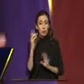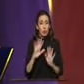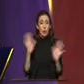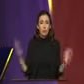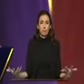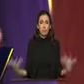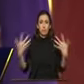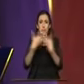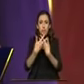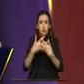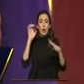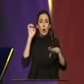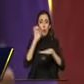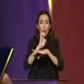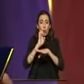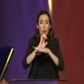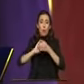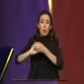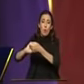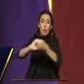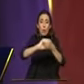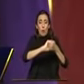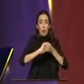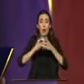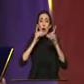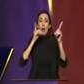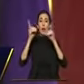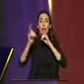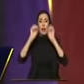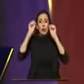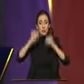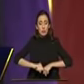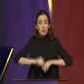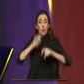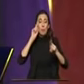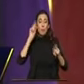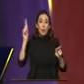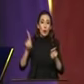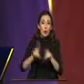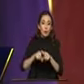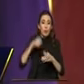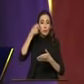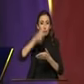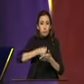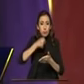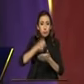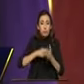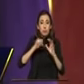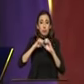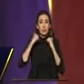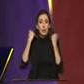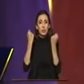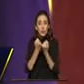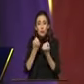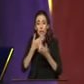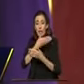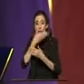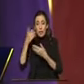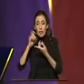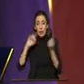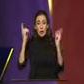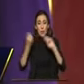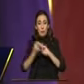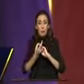hace un pueblo unido, dialogante, que se pone de acuerdo. Luchar por mejorar la sociedad en que vivimos incluye